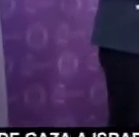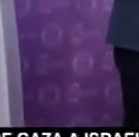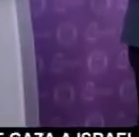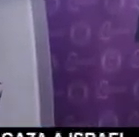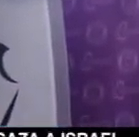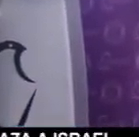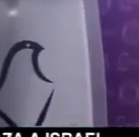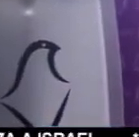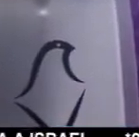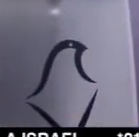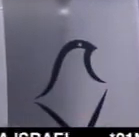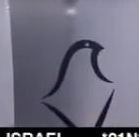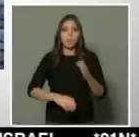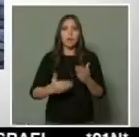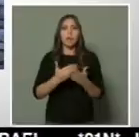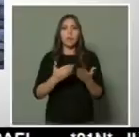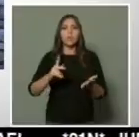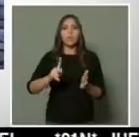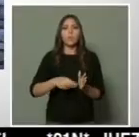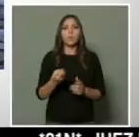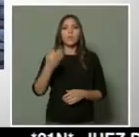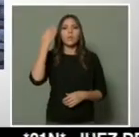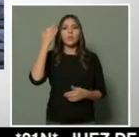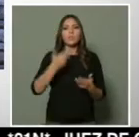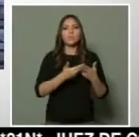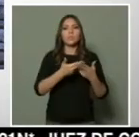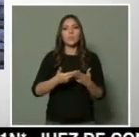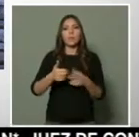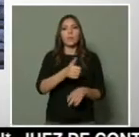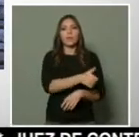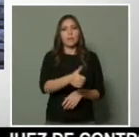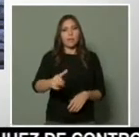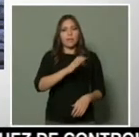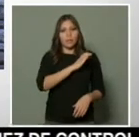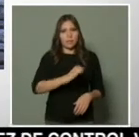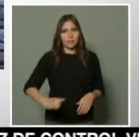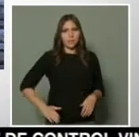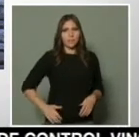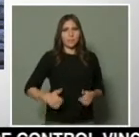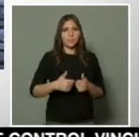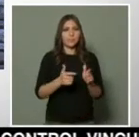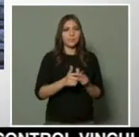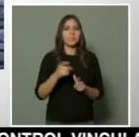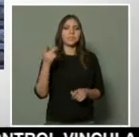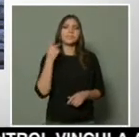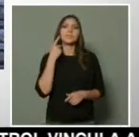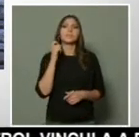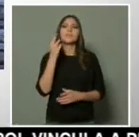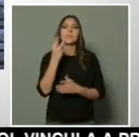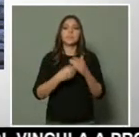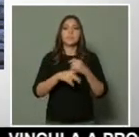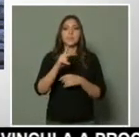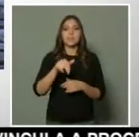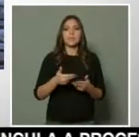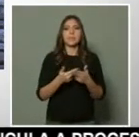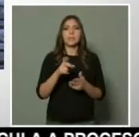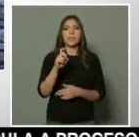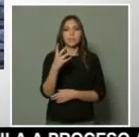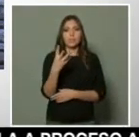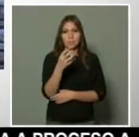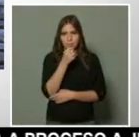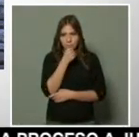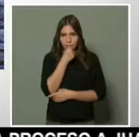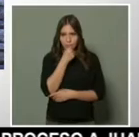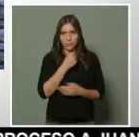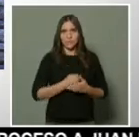4 de los 6 aspirantes a diputados locales por el Distrito 20 en la Ciudad de México participaron en el debate organizado por el Instituto Electoral